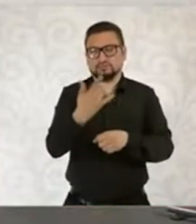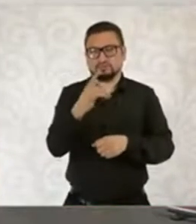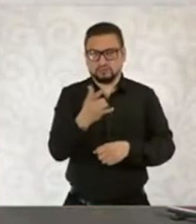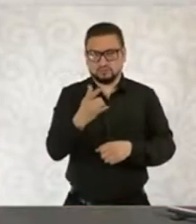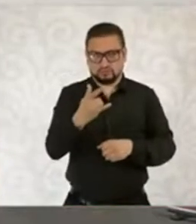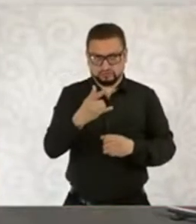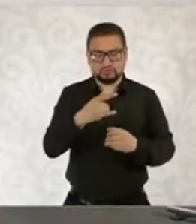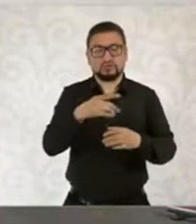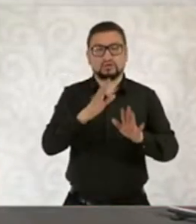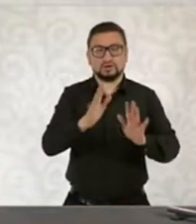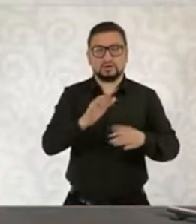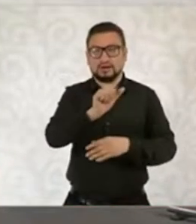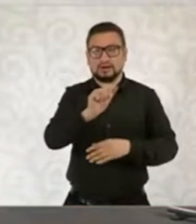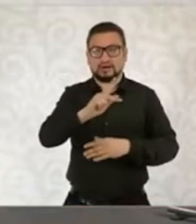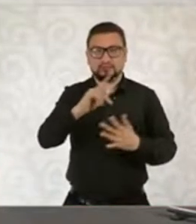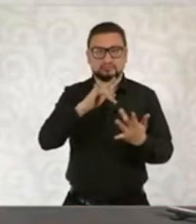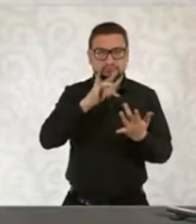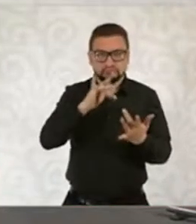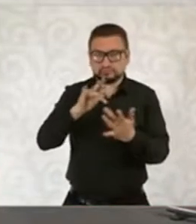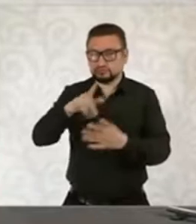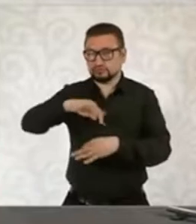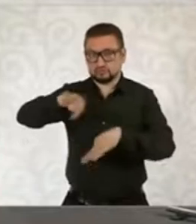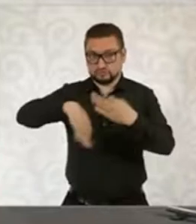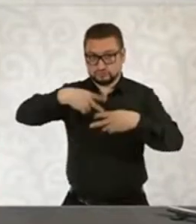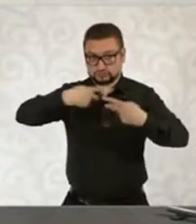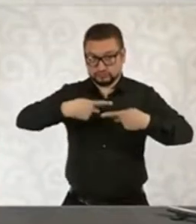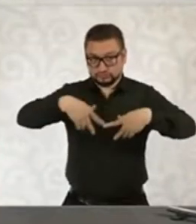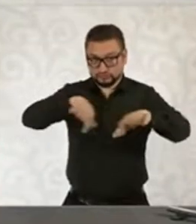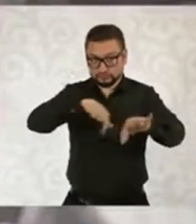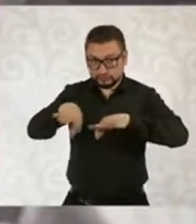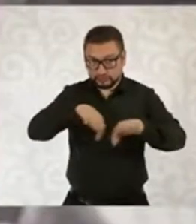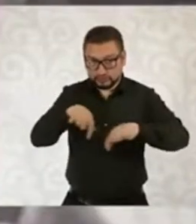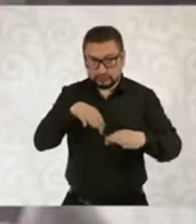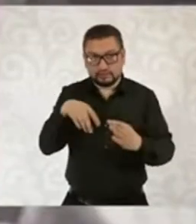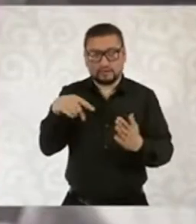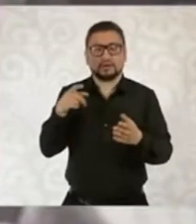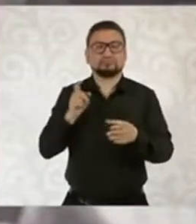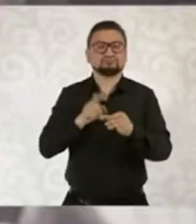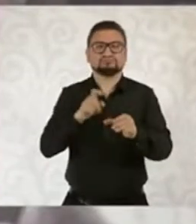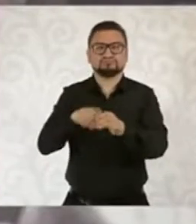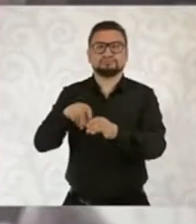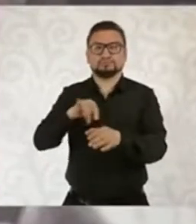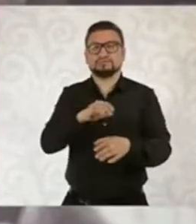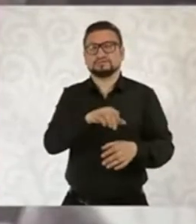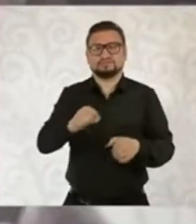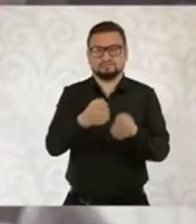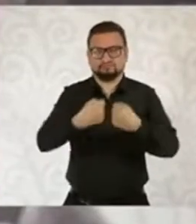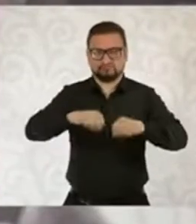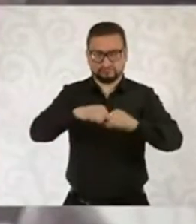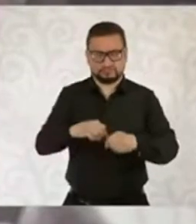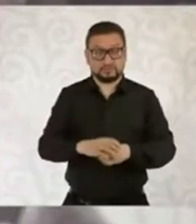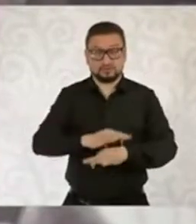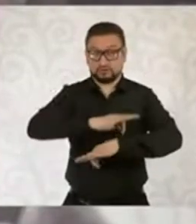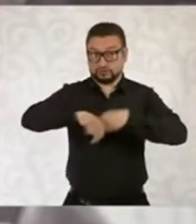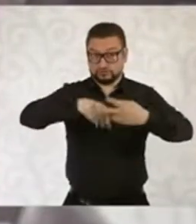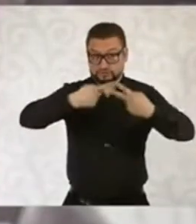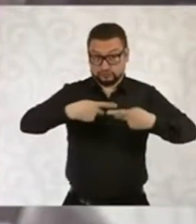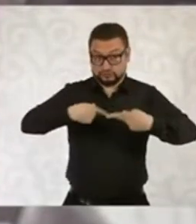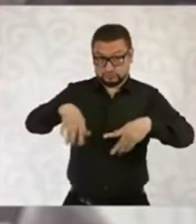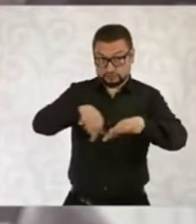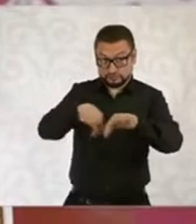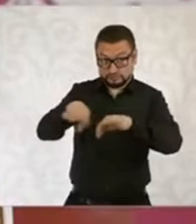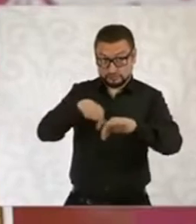plataformas digitales ya están registrando a sus trabajadoras y trabajadores en el IMSS. Esto implica que las personas trabajadoras